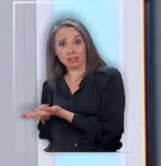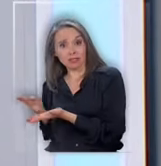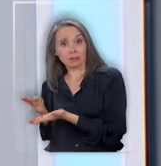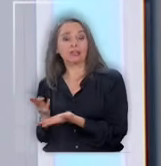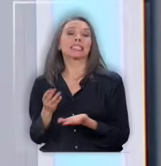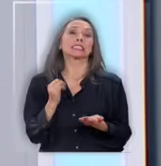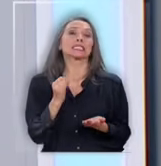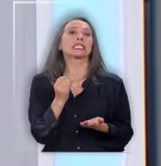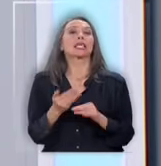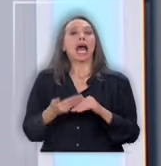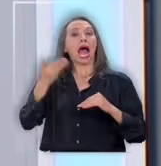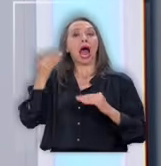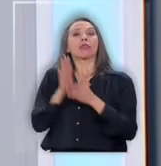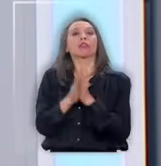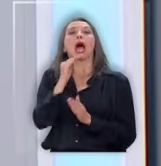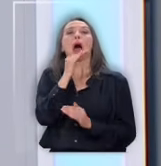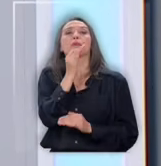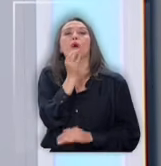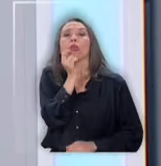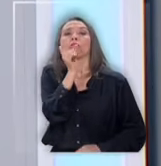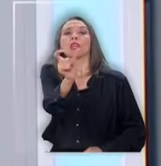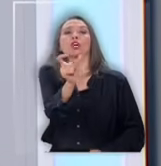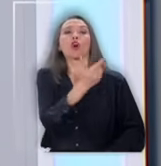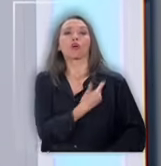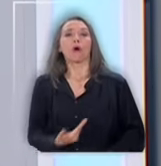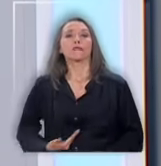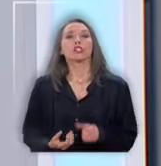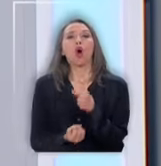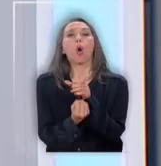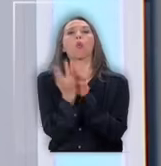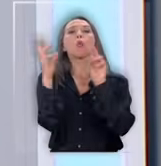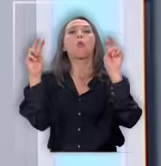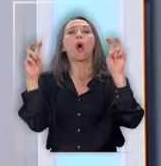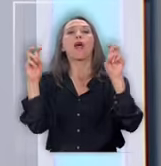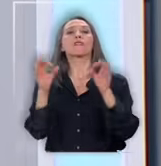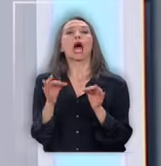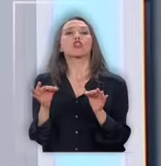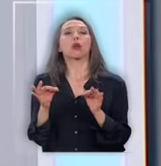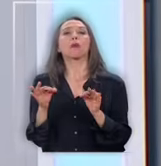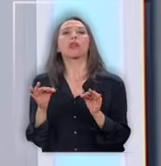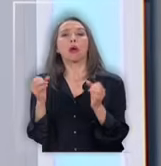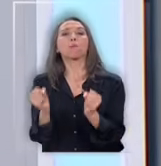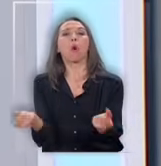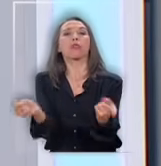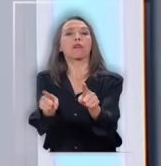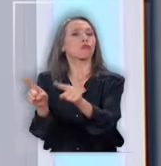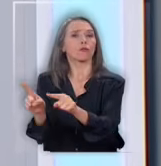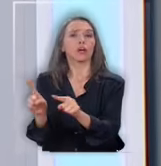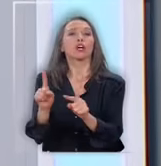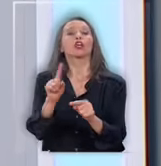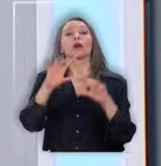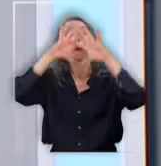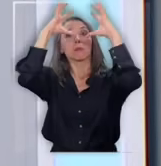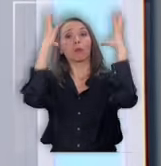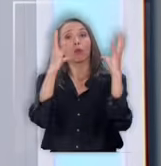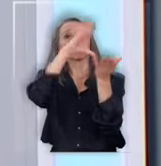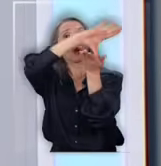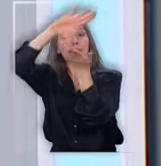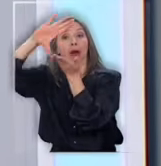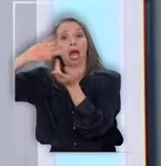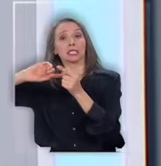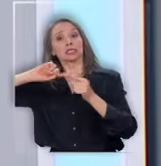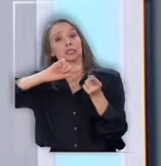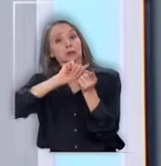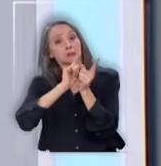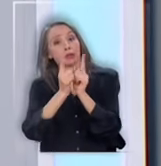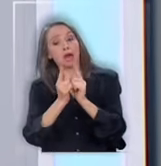que un poco apresurado hablar de una nueva normalidad sea presionó un poquito retorno si bien es cierto que todos los países van a tener que evolucionar a cuarentenas